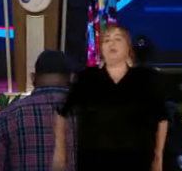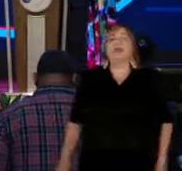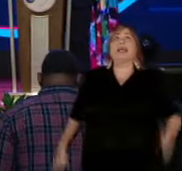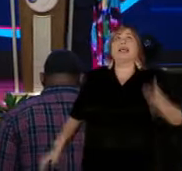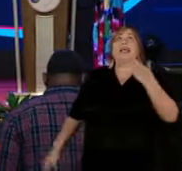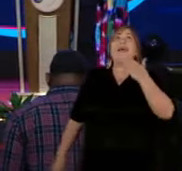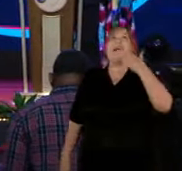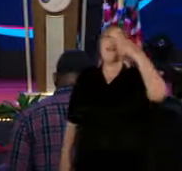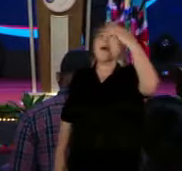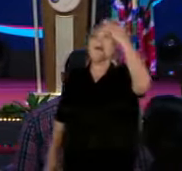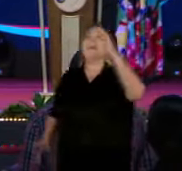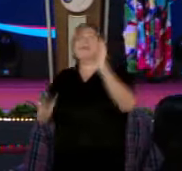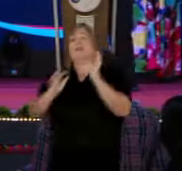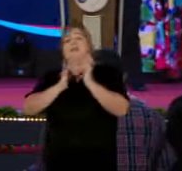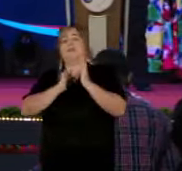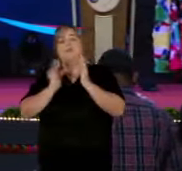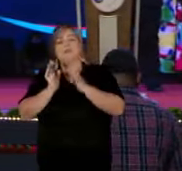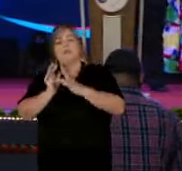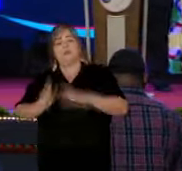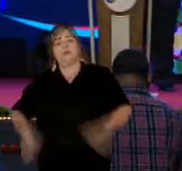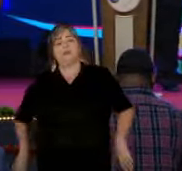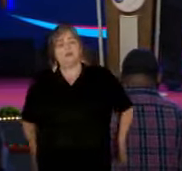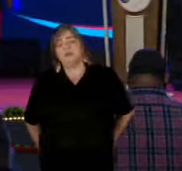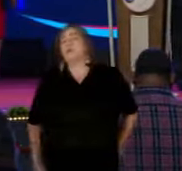Gracias Jesús.